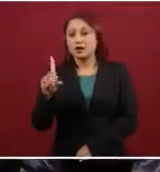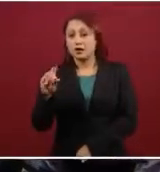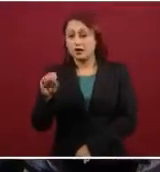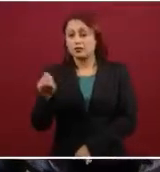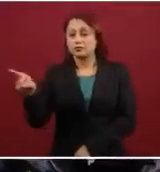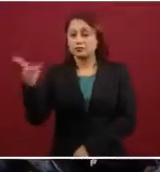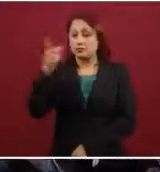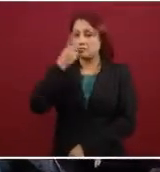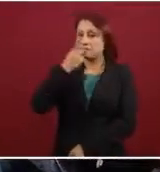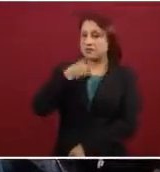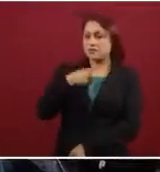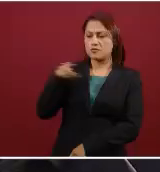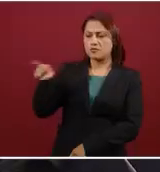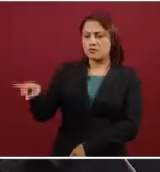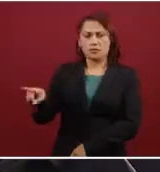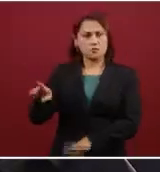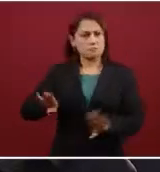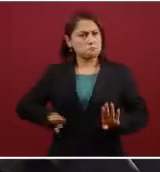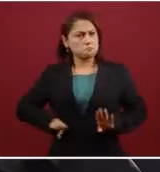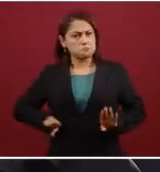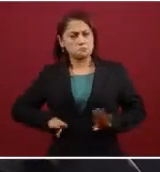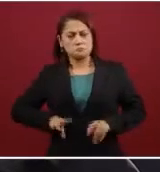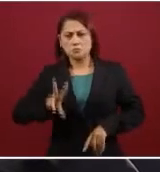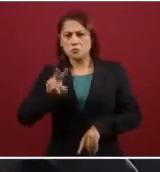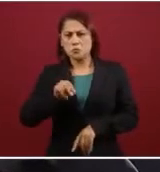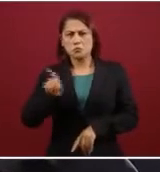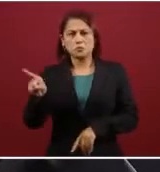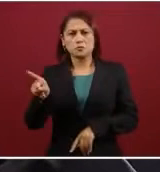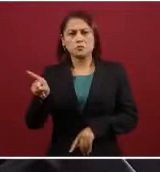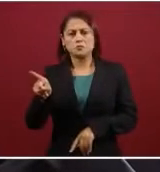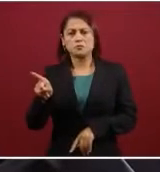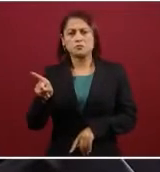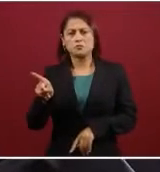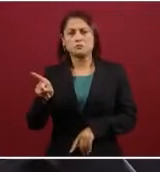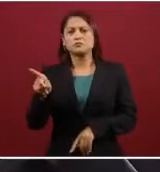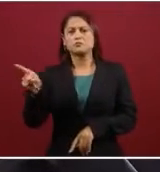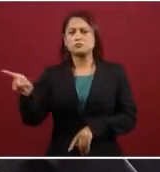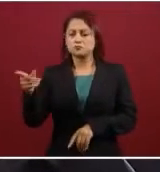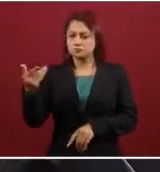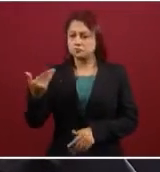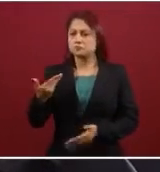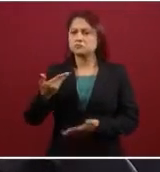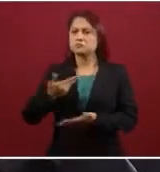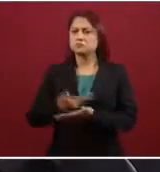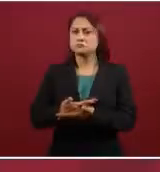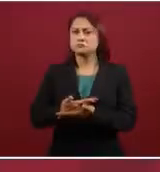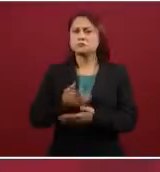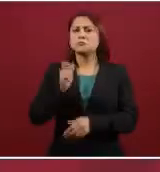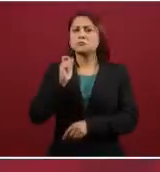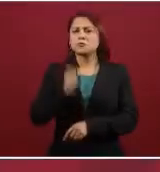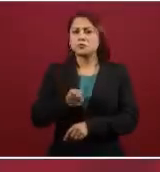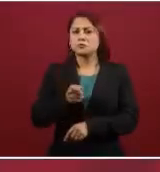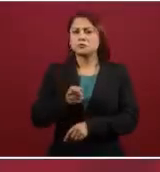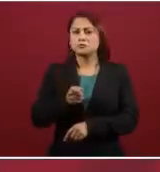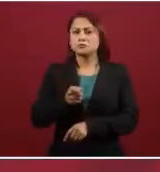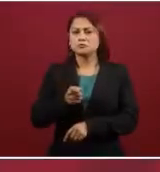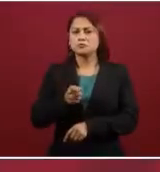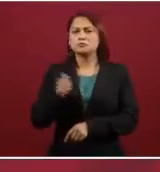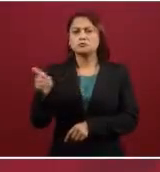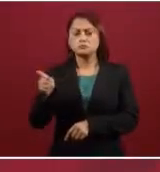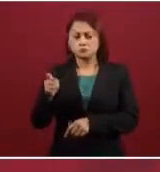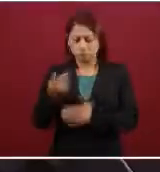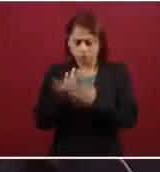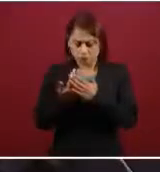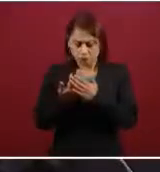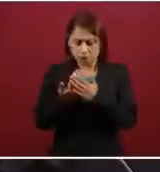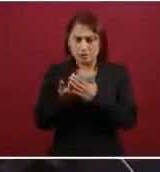inconforme, me propuso que esperáramos hasta el sábado,